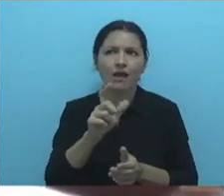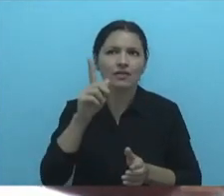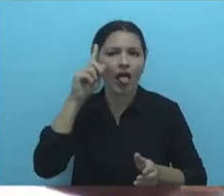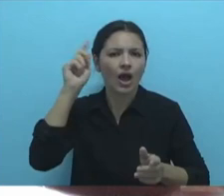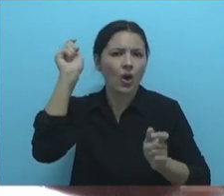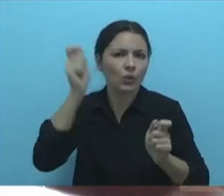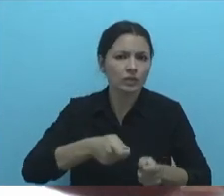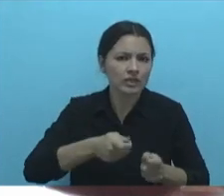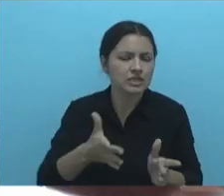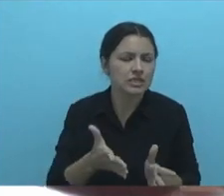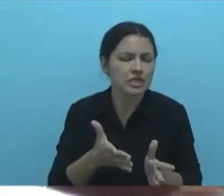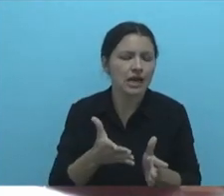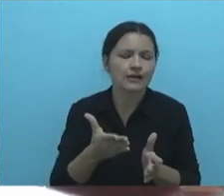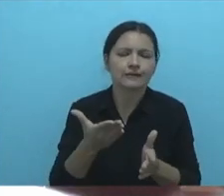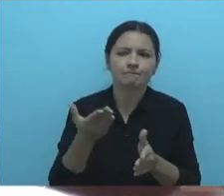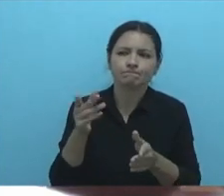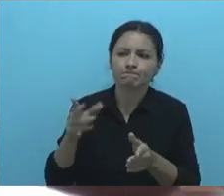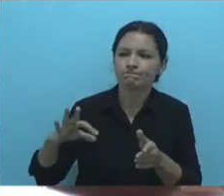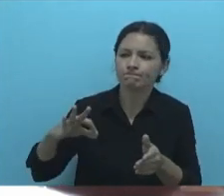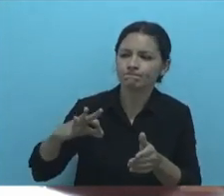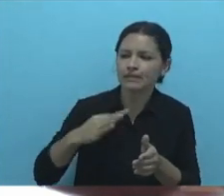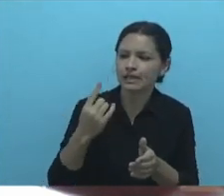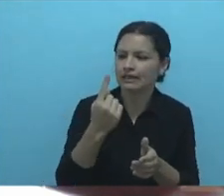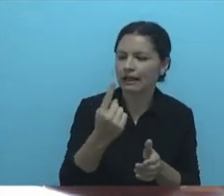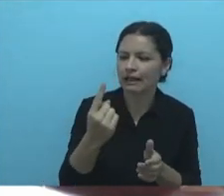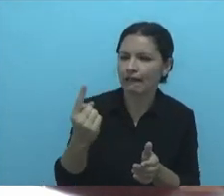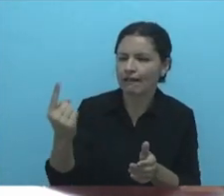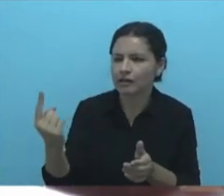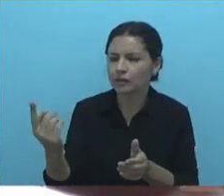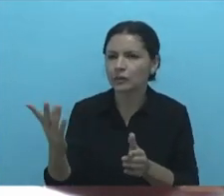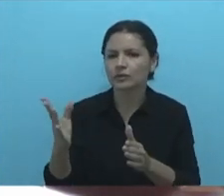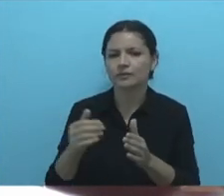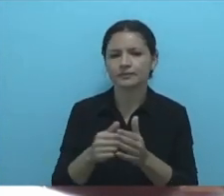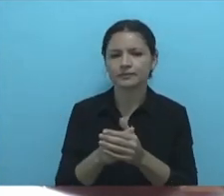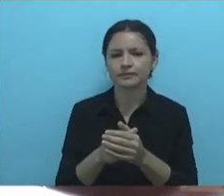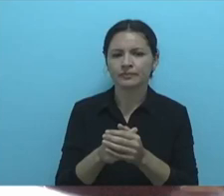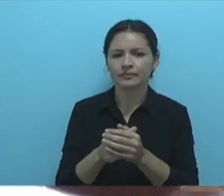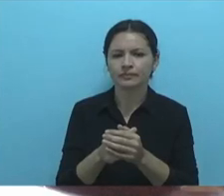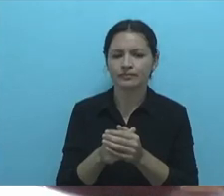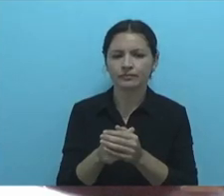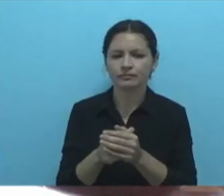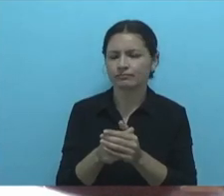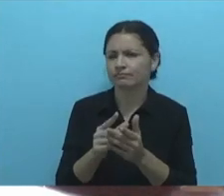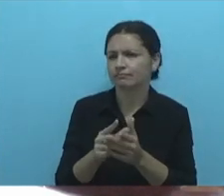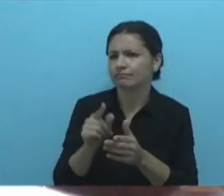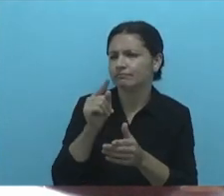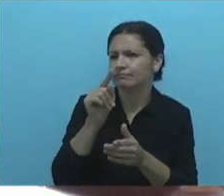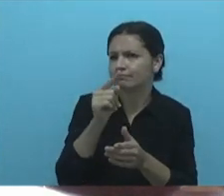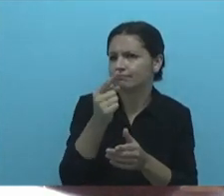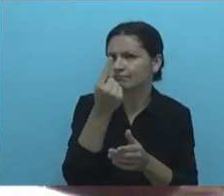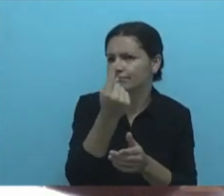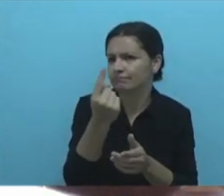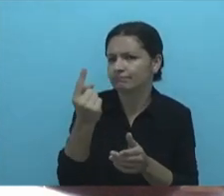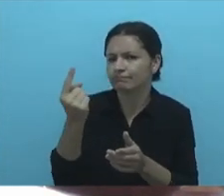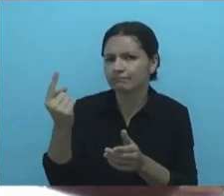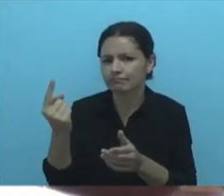partidaria hay una vida por detrás hay vidas que tienen que ver básicamente con historias comunes y con historias singulares que la política